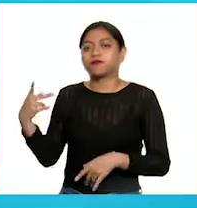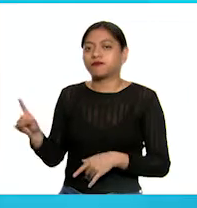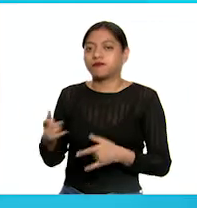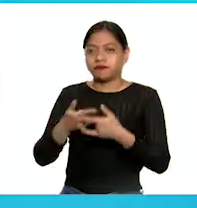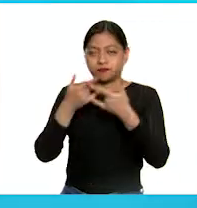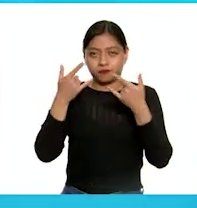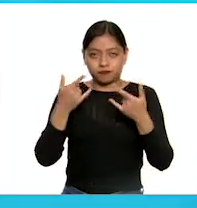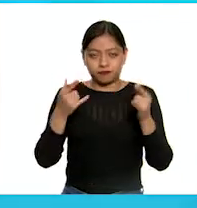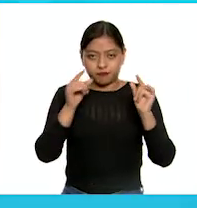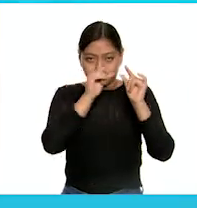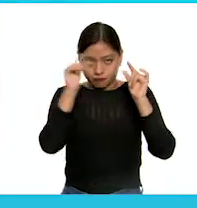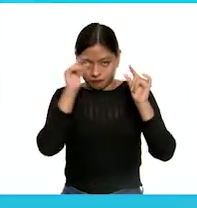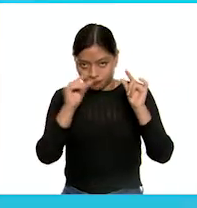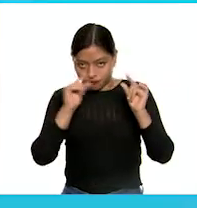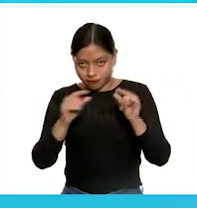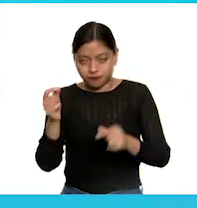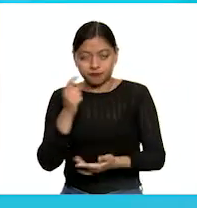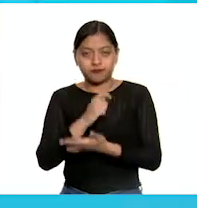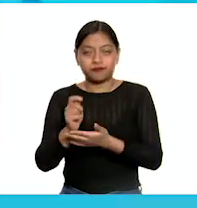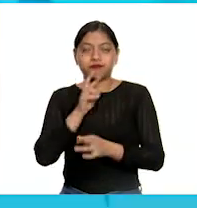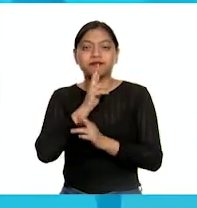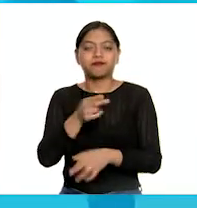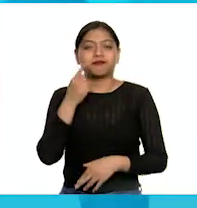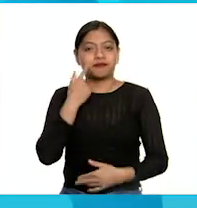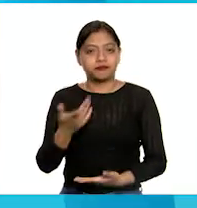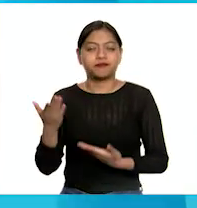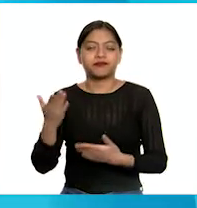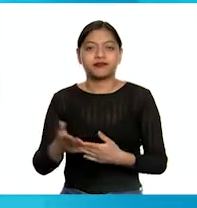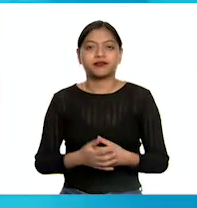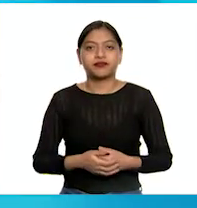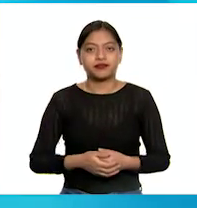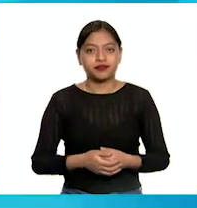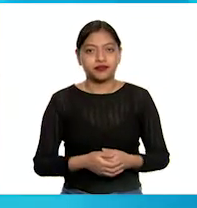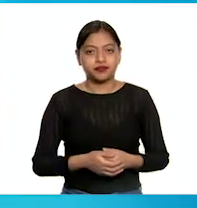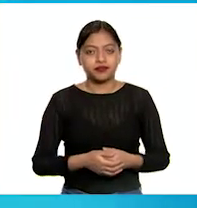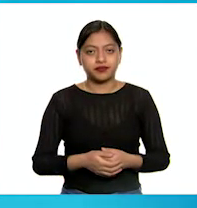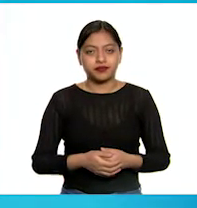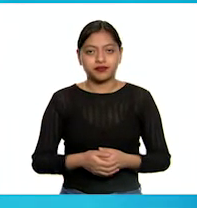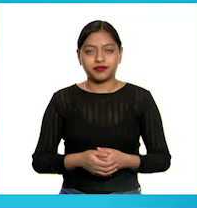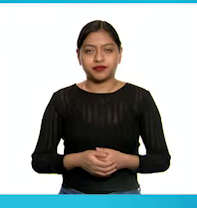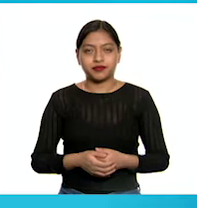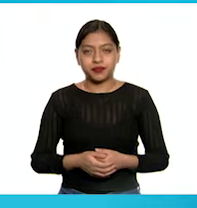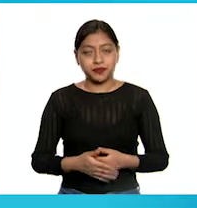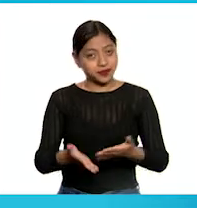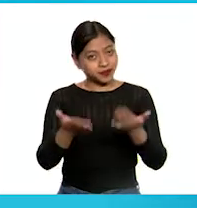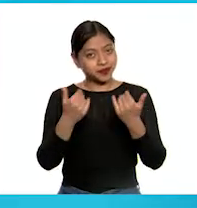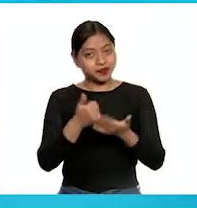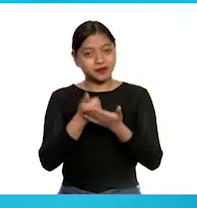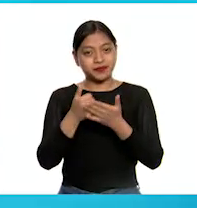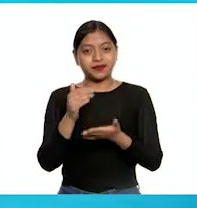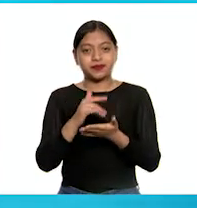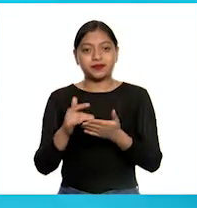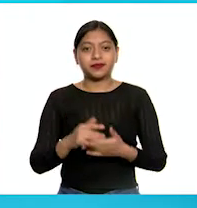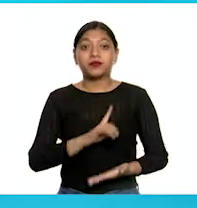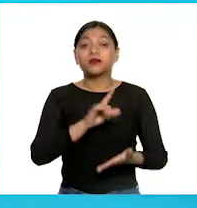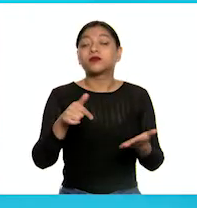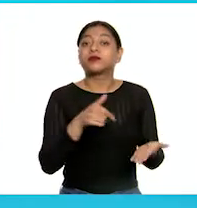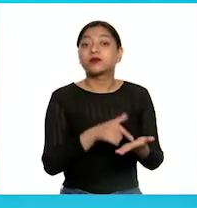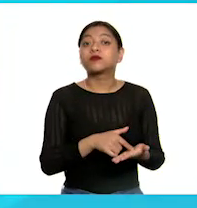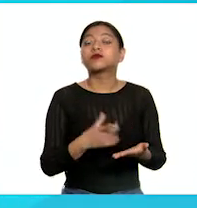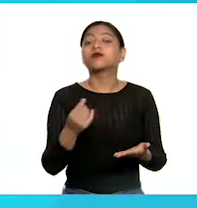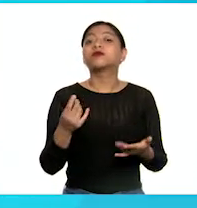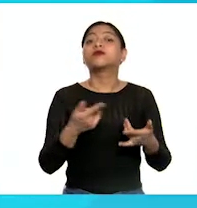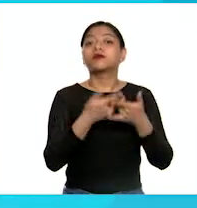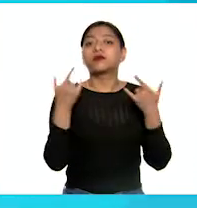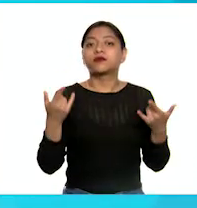ese cuadro ya contestado. A ver, vamos a ver cómo lo hicieron ellos. ¿Me ayudas a leer? Lugar donde ocurre.